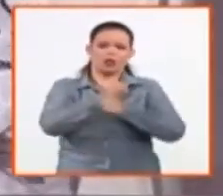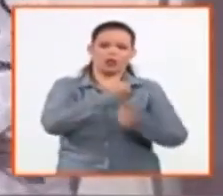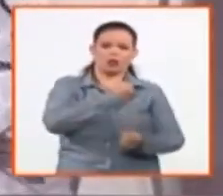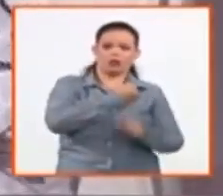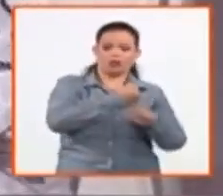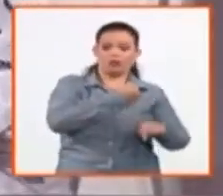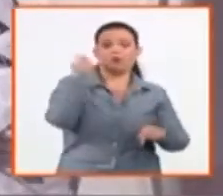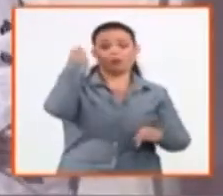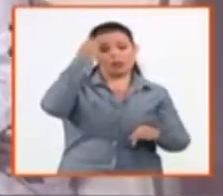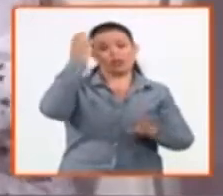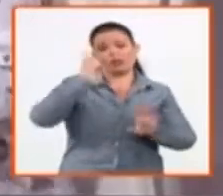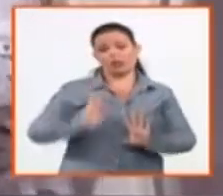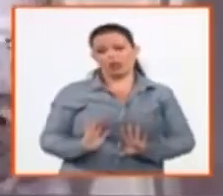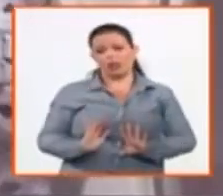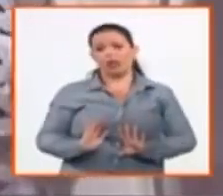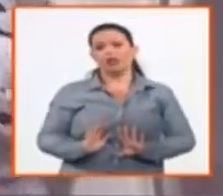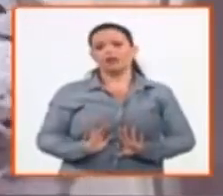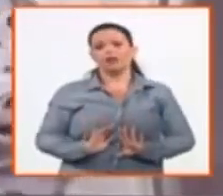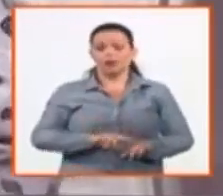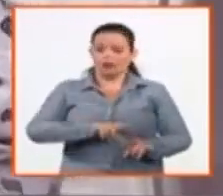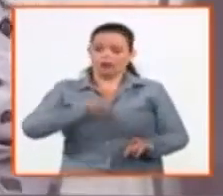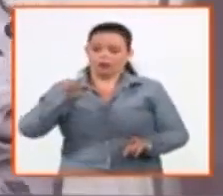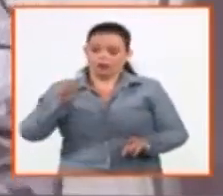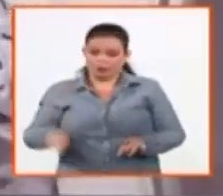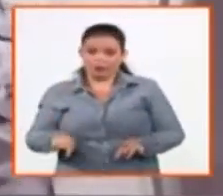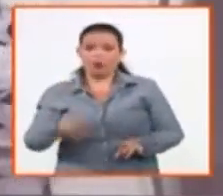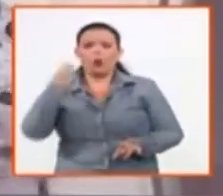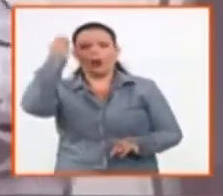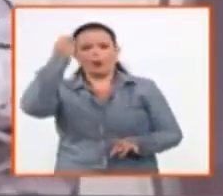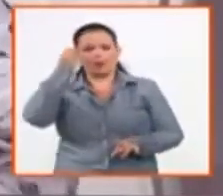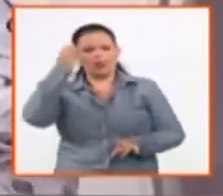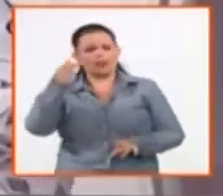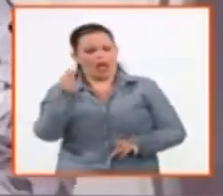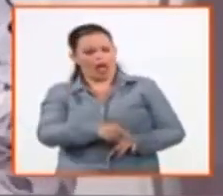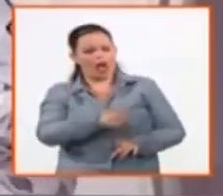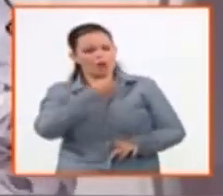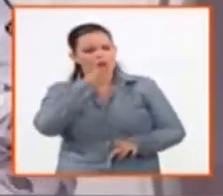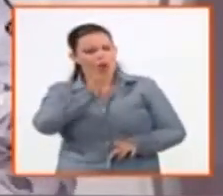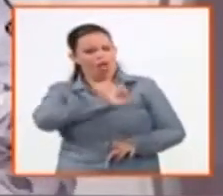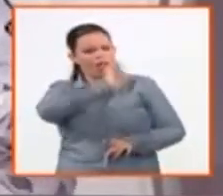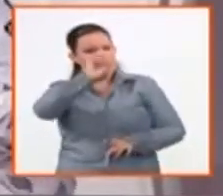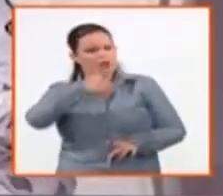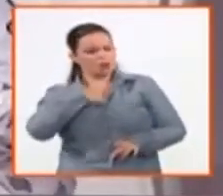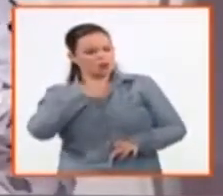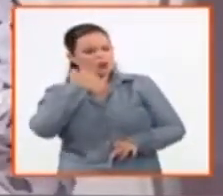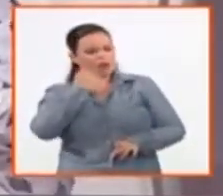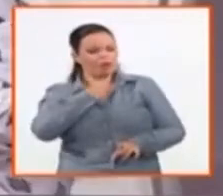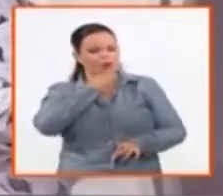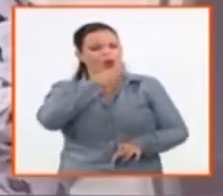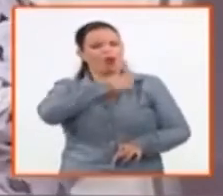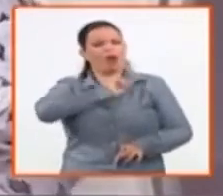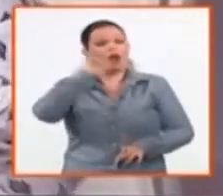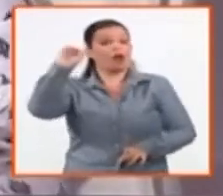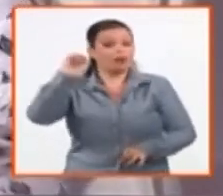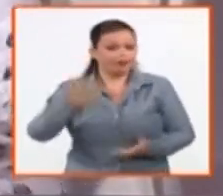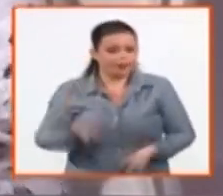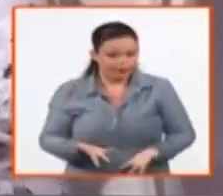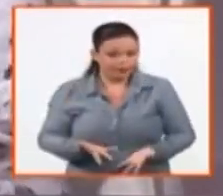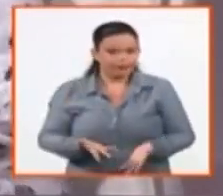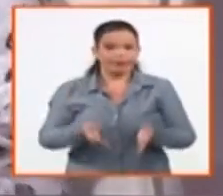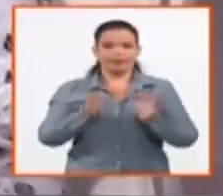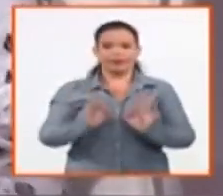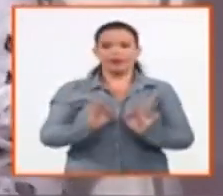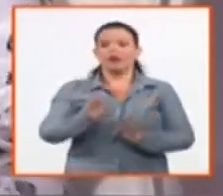también podemos llegar. Se crea una situación, un impacto a nivel internacional que es posible que después lo mencionen. Pero sí, por eso te decía